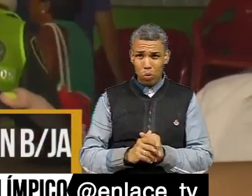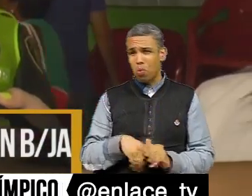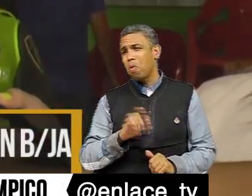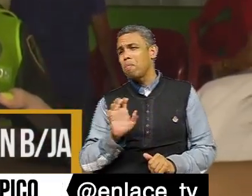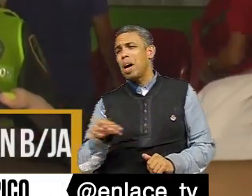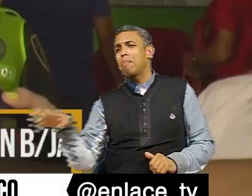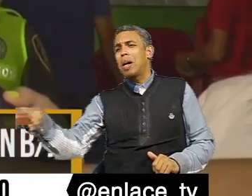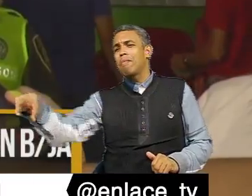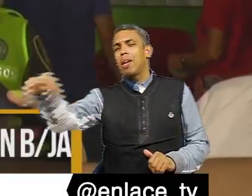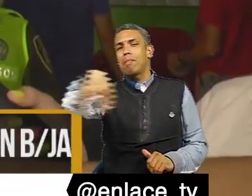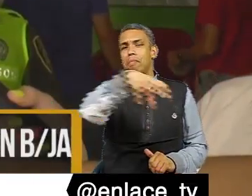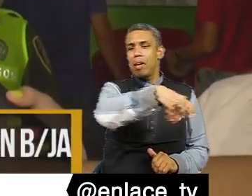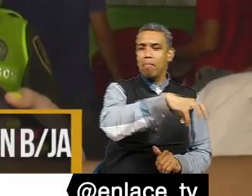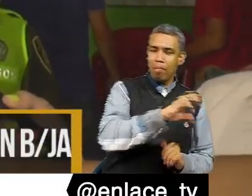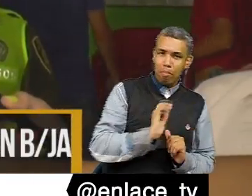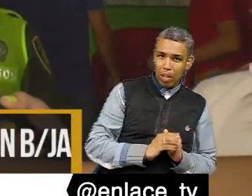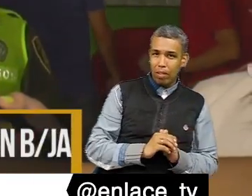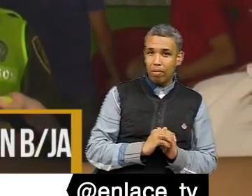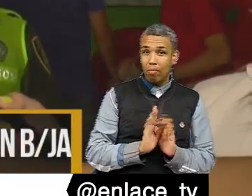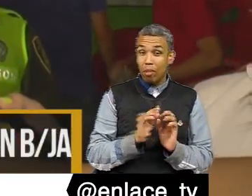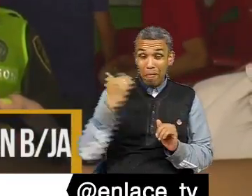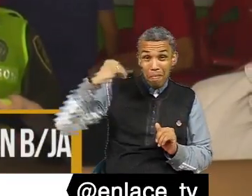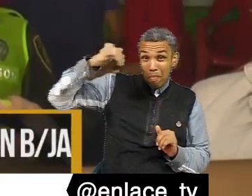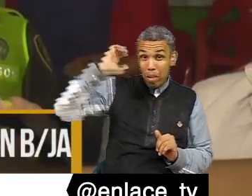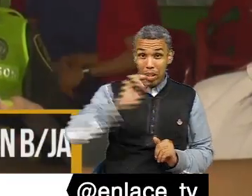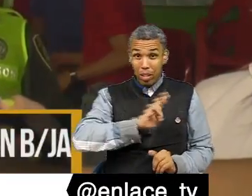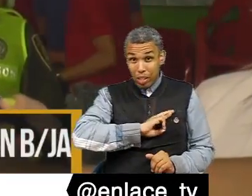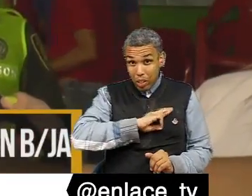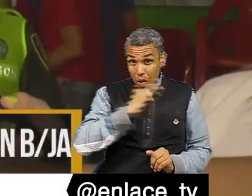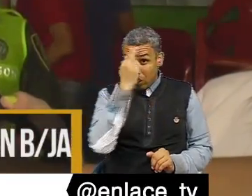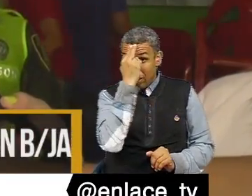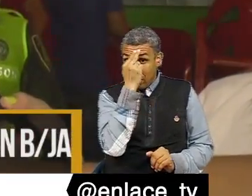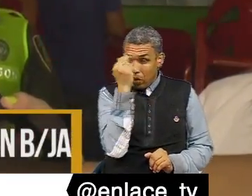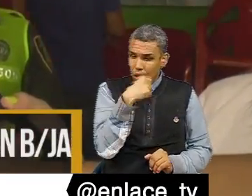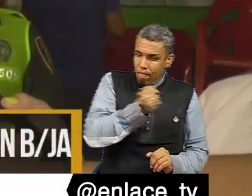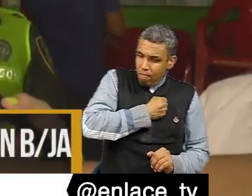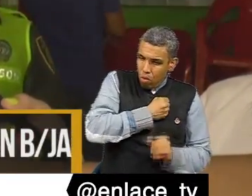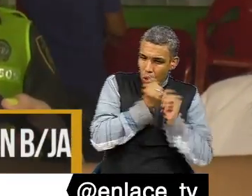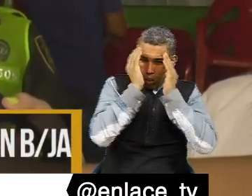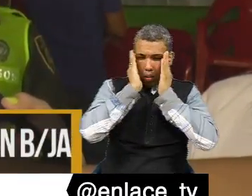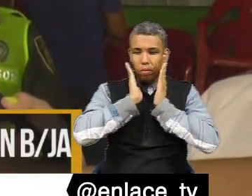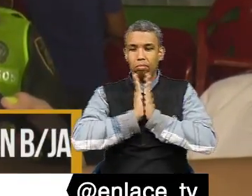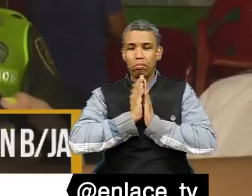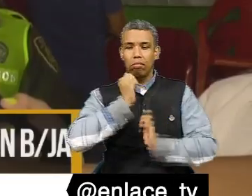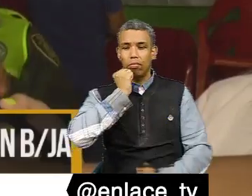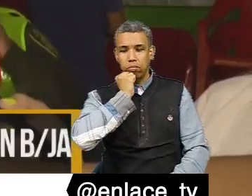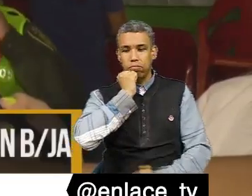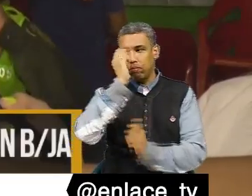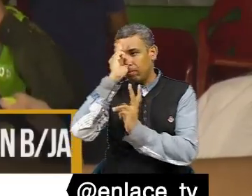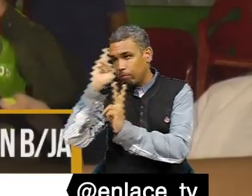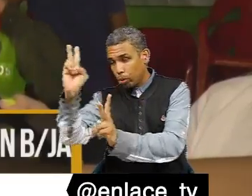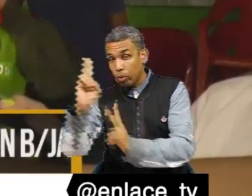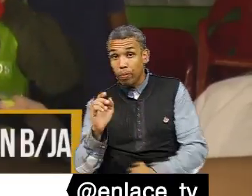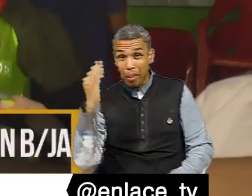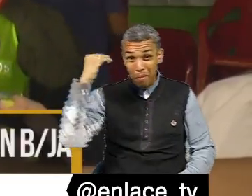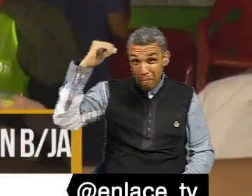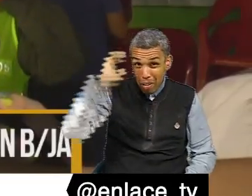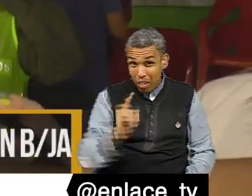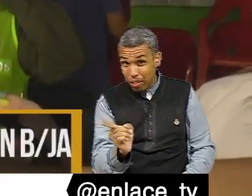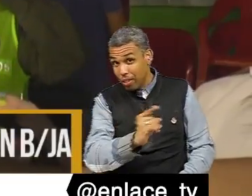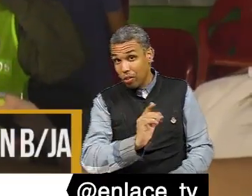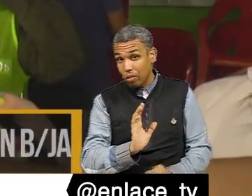hacen sobre todo para los católicos, que es la celebración y la